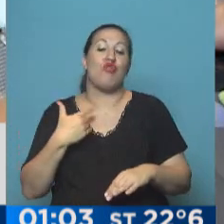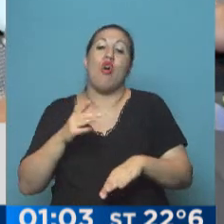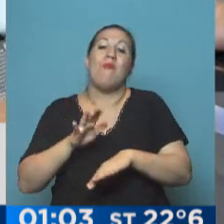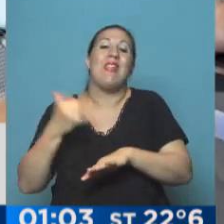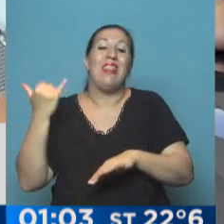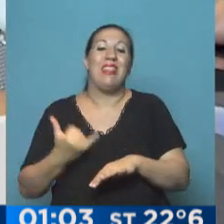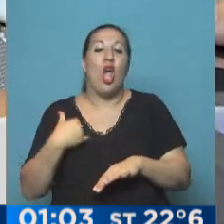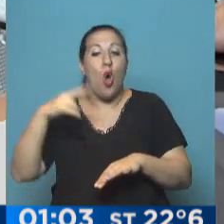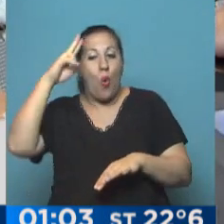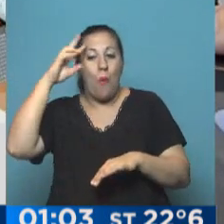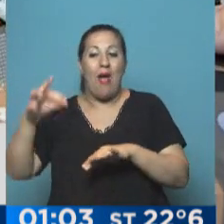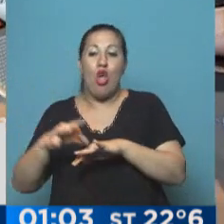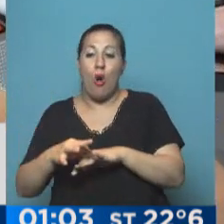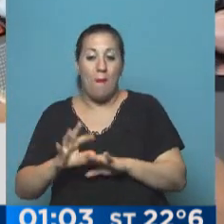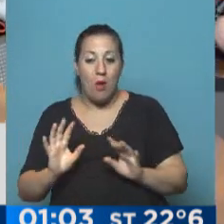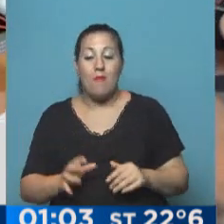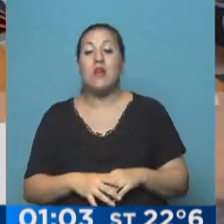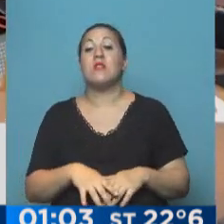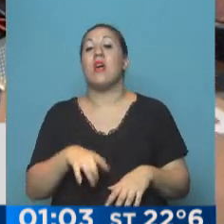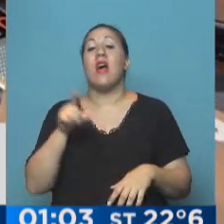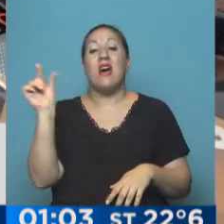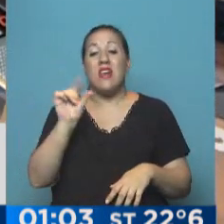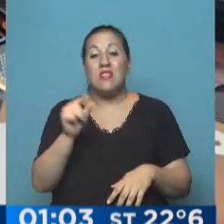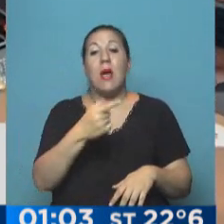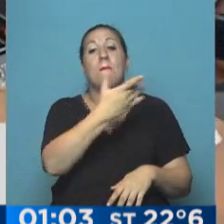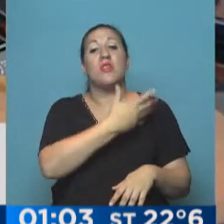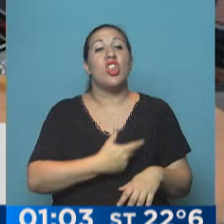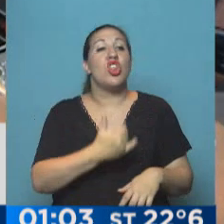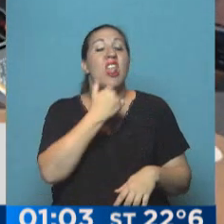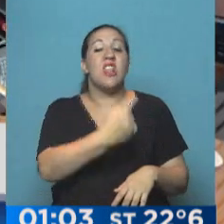horas. Recién el presidente del bloque dijo que daba libertad.